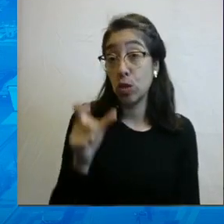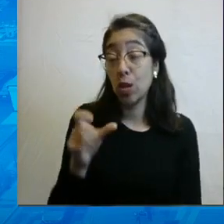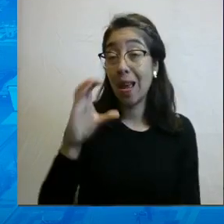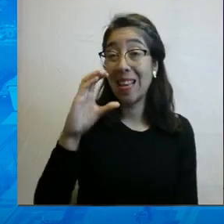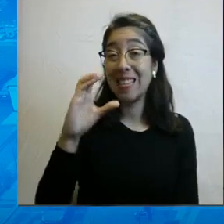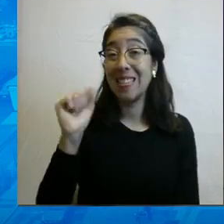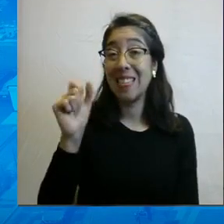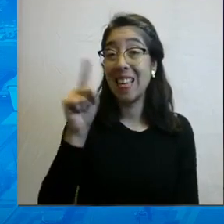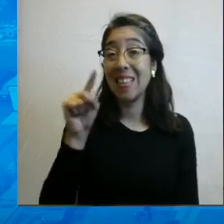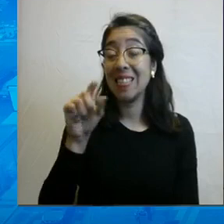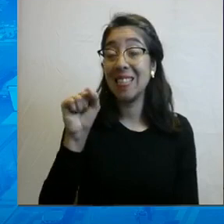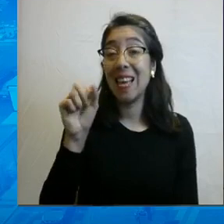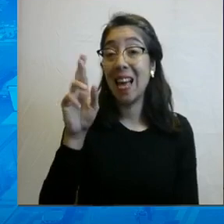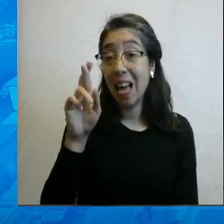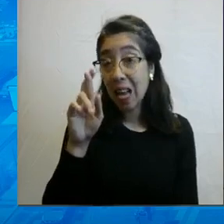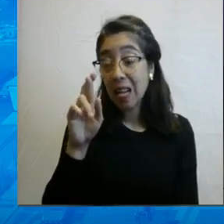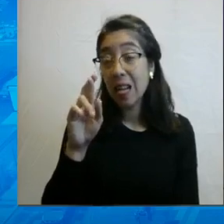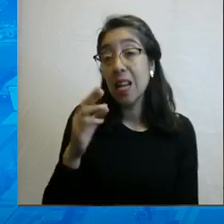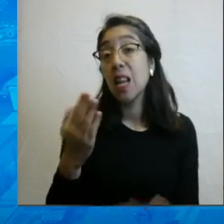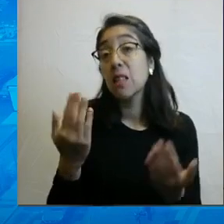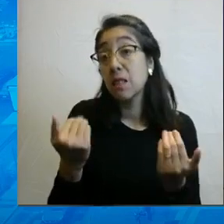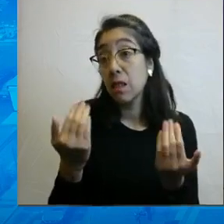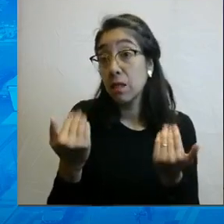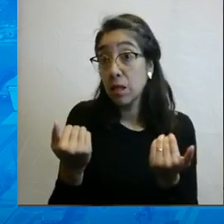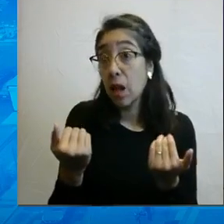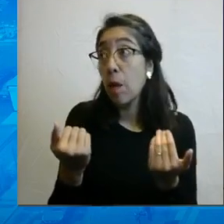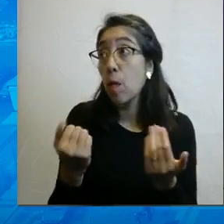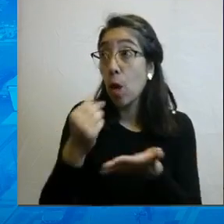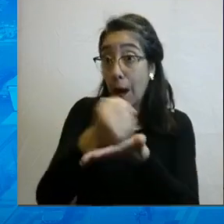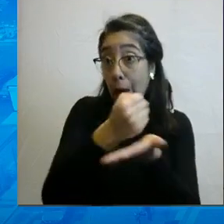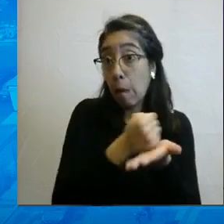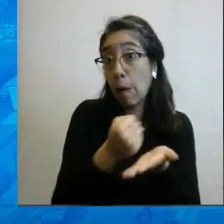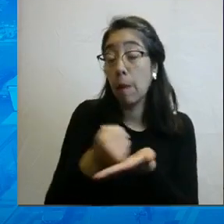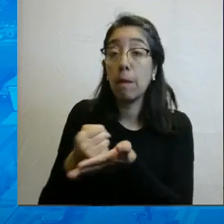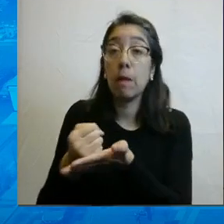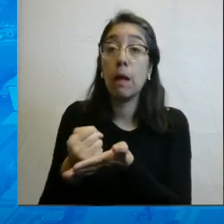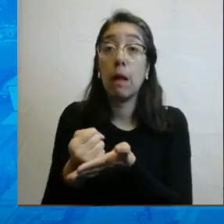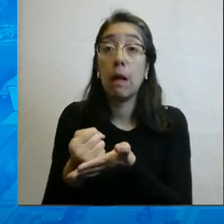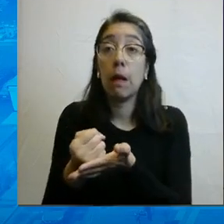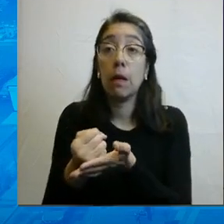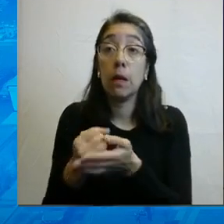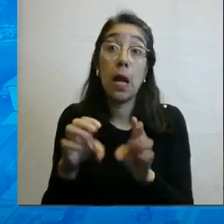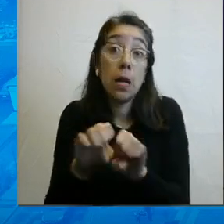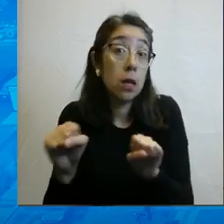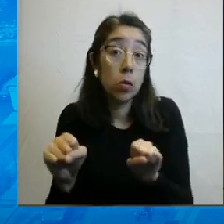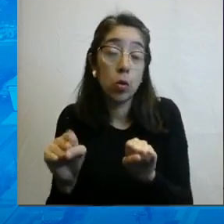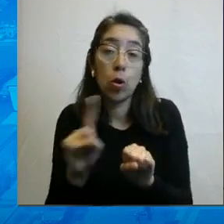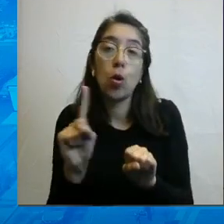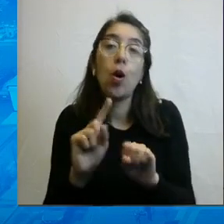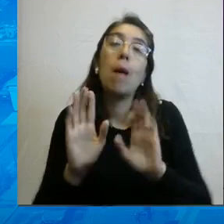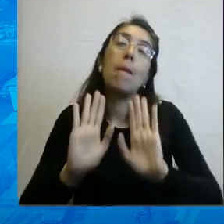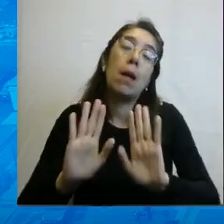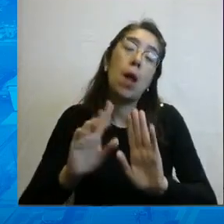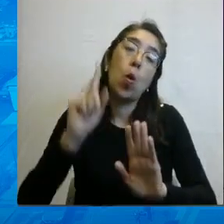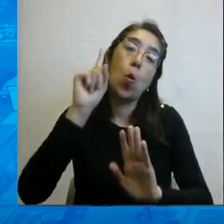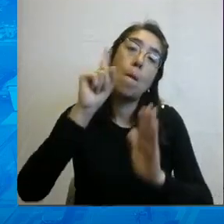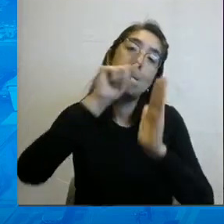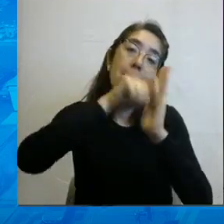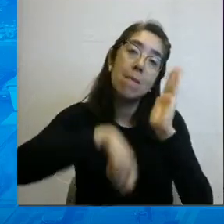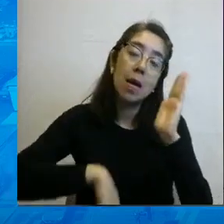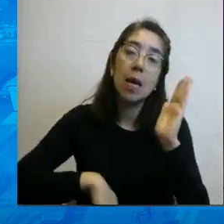sobre saber sobre un decreto, idealmente que esa información esté. No esperar un mes